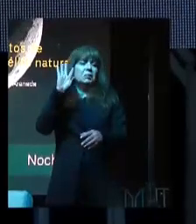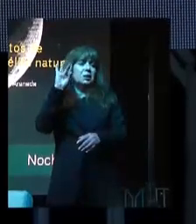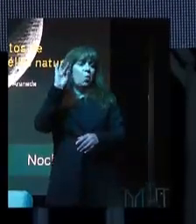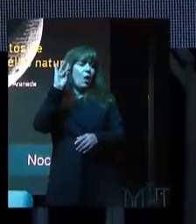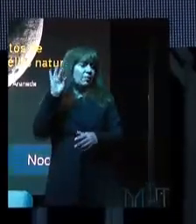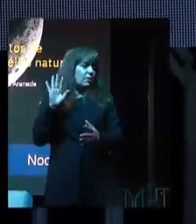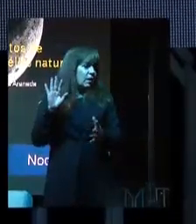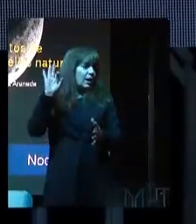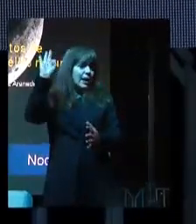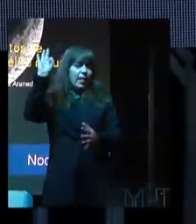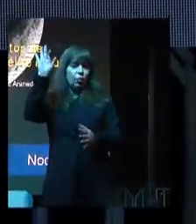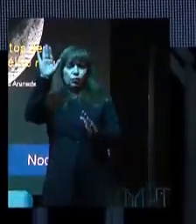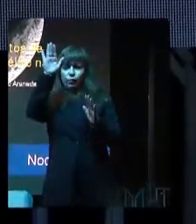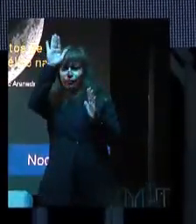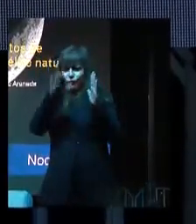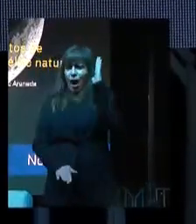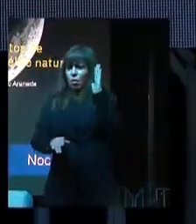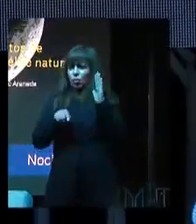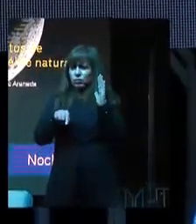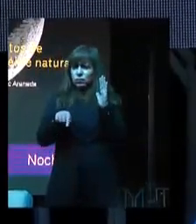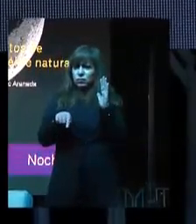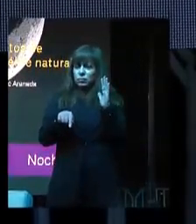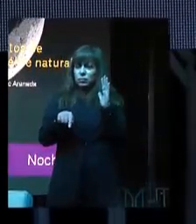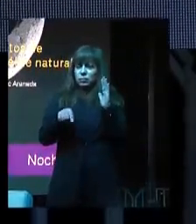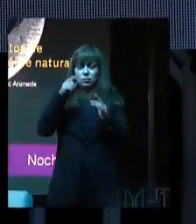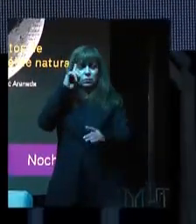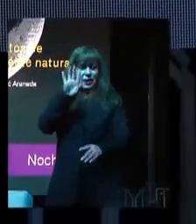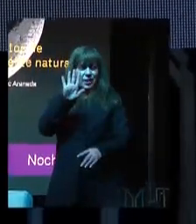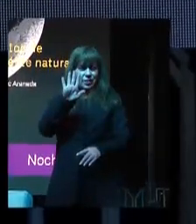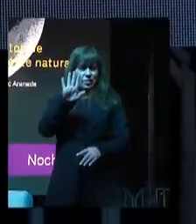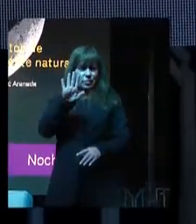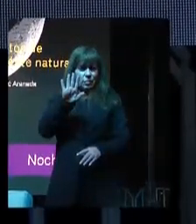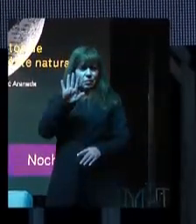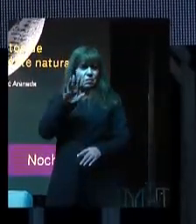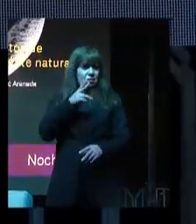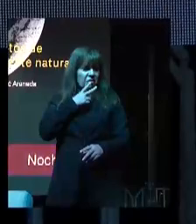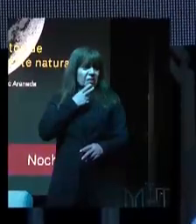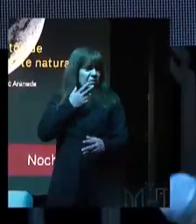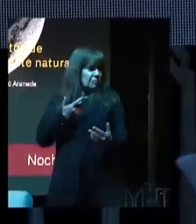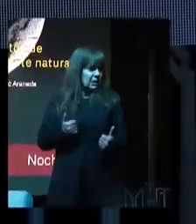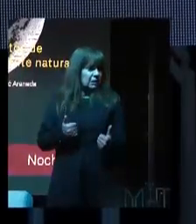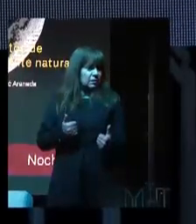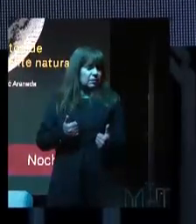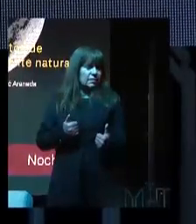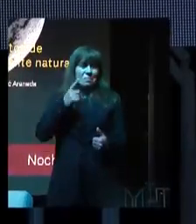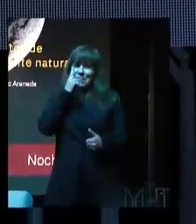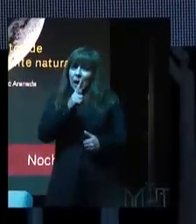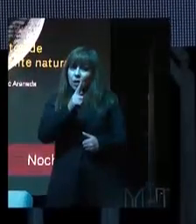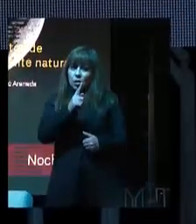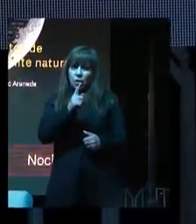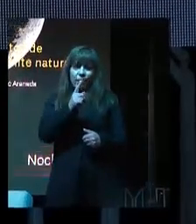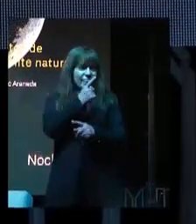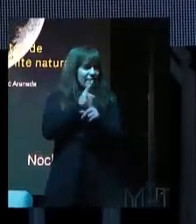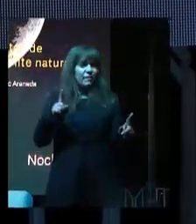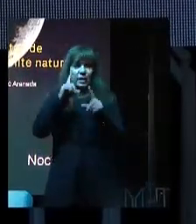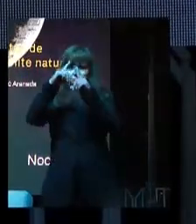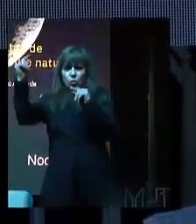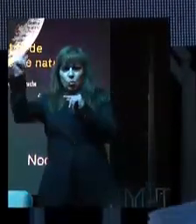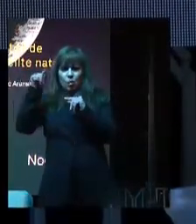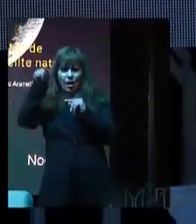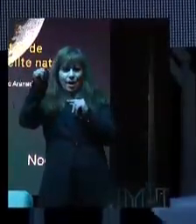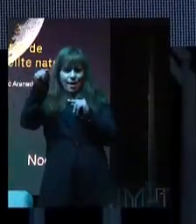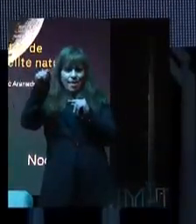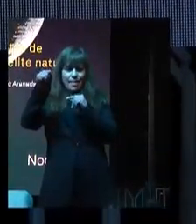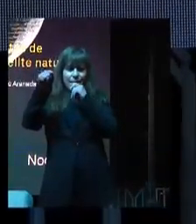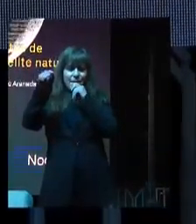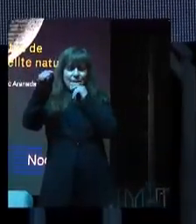50 grados bajo cero perfectamente, pero sobreviven. Ahora, la Luna es mucho más